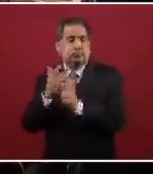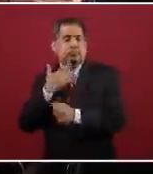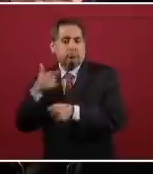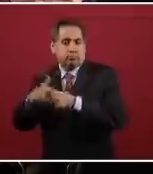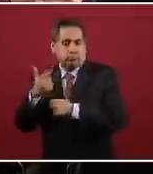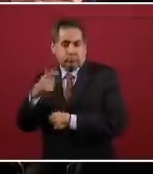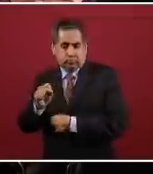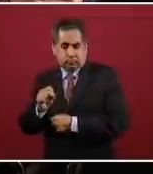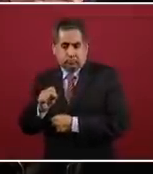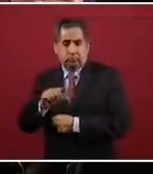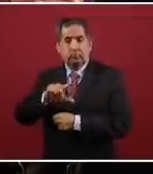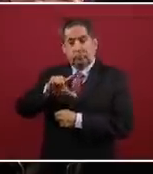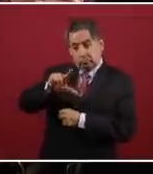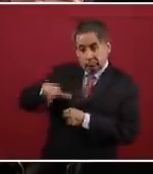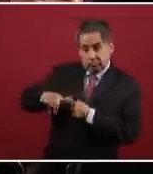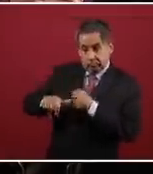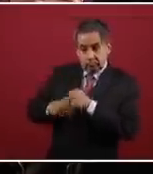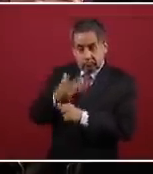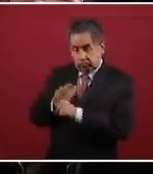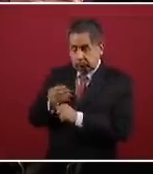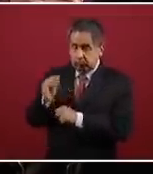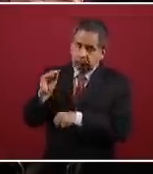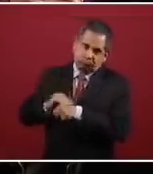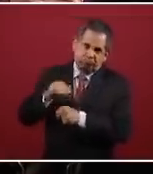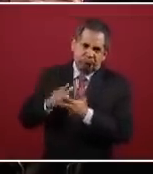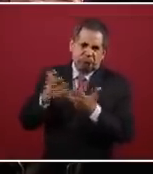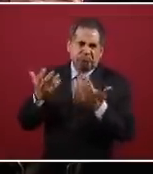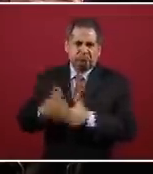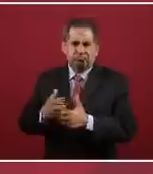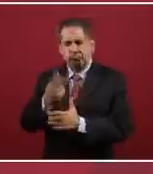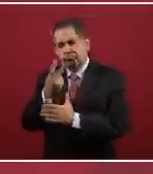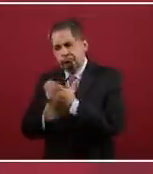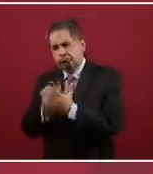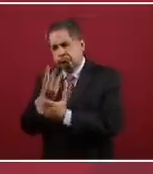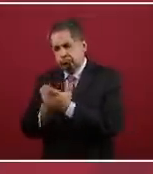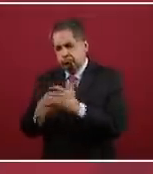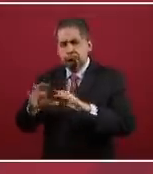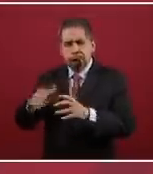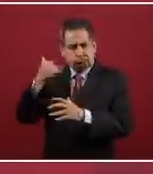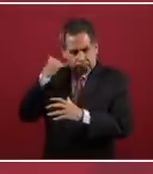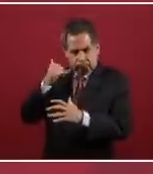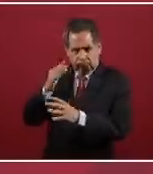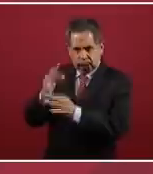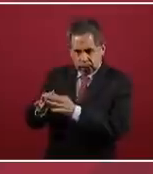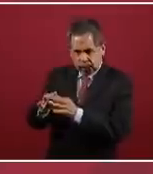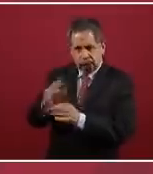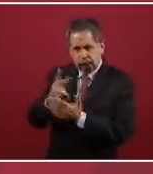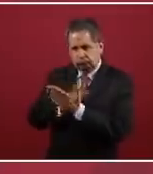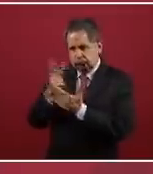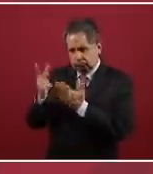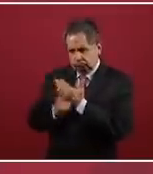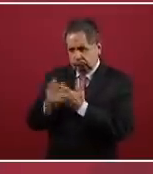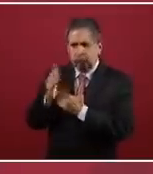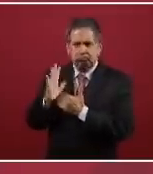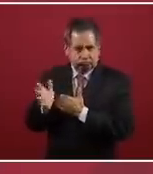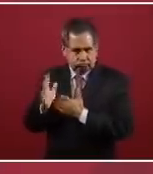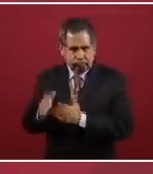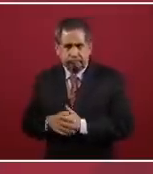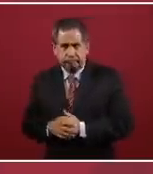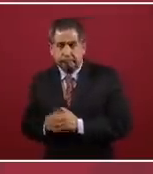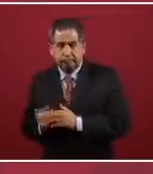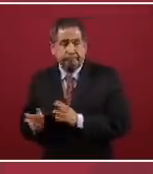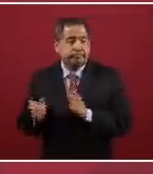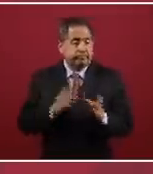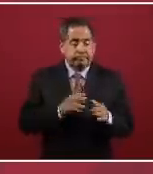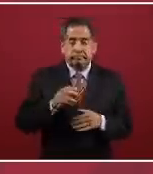complementar a hacer una gran planta de gas de ciclo combinado en Yucatán. También el problema que tenemos en el norte